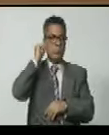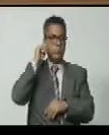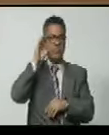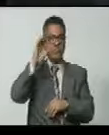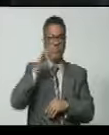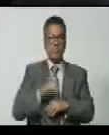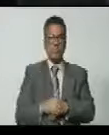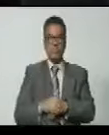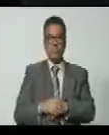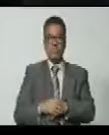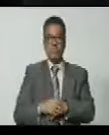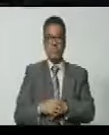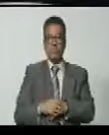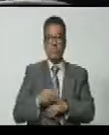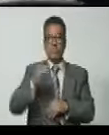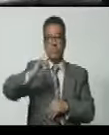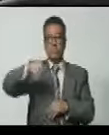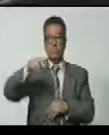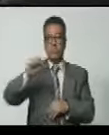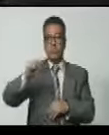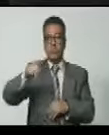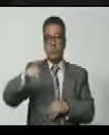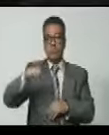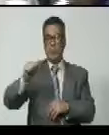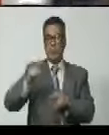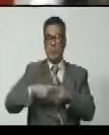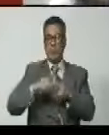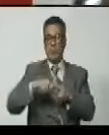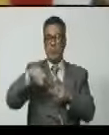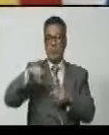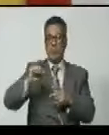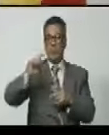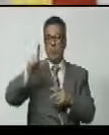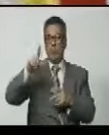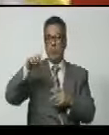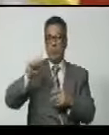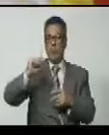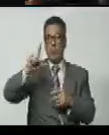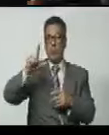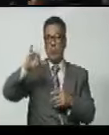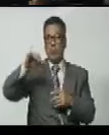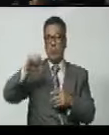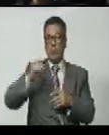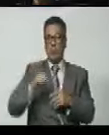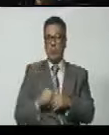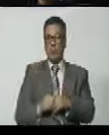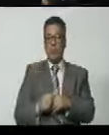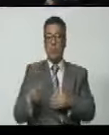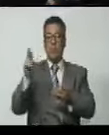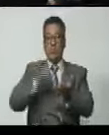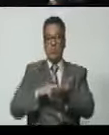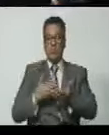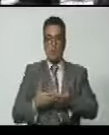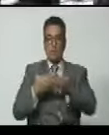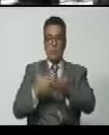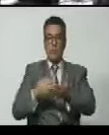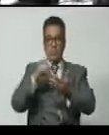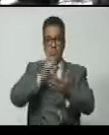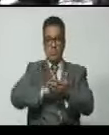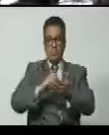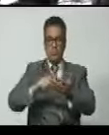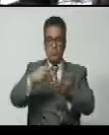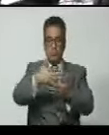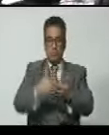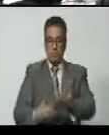patriotas Joaquina Sánchez y Eulalia Burós. Remítase a la Gaceta